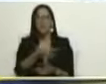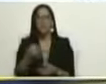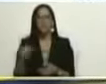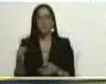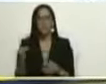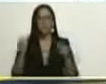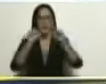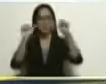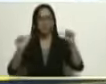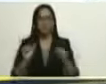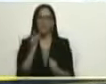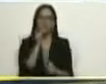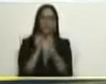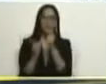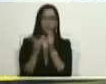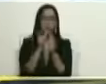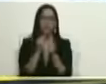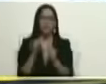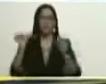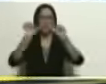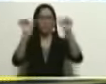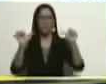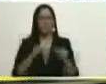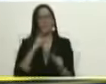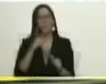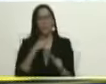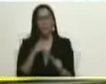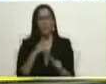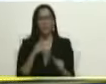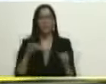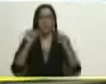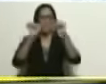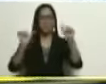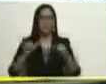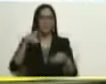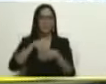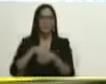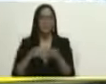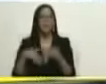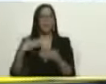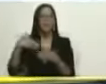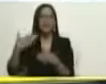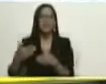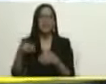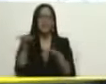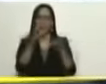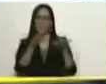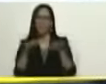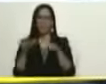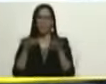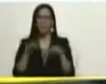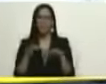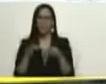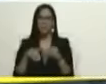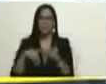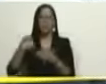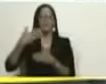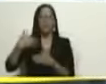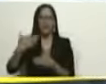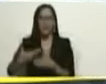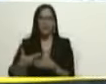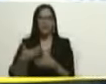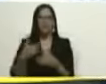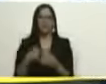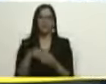de consulta, sus sistemas políticos, su sistema electoral, más allá de la manipulación, más allá de las